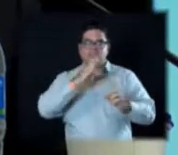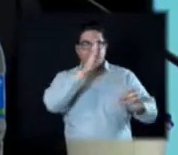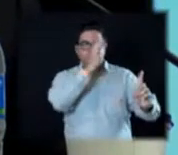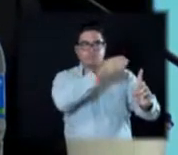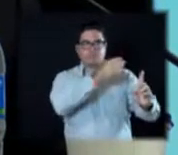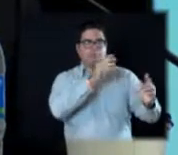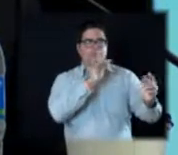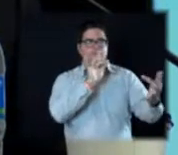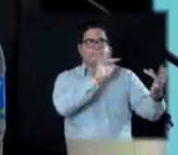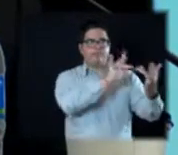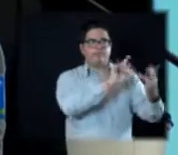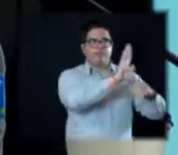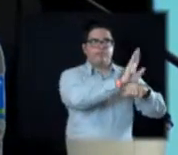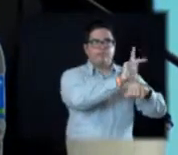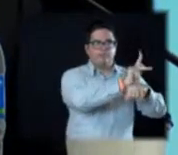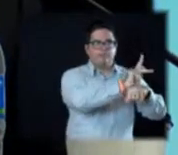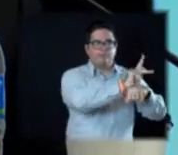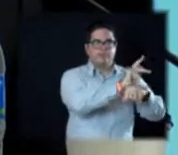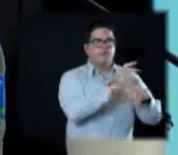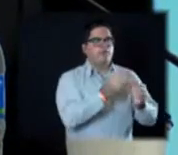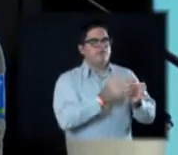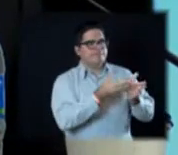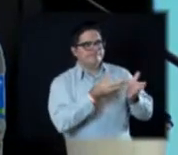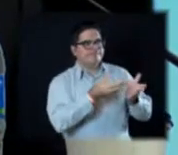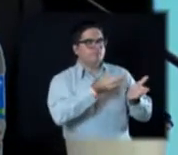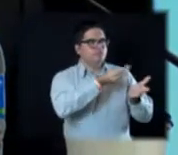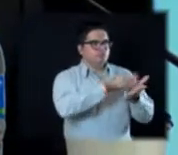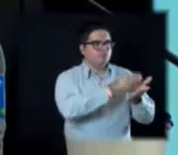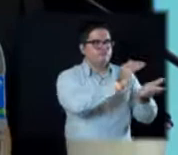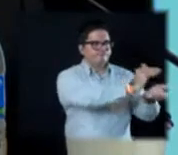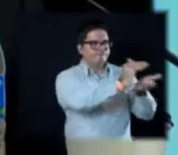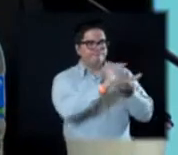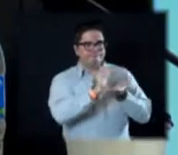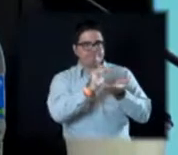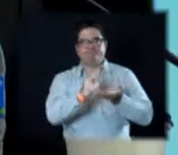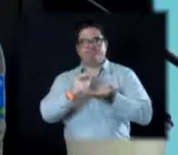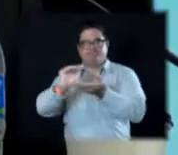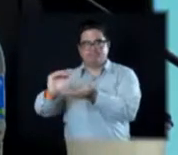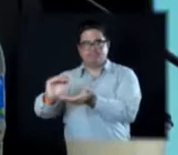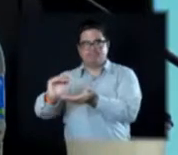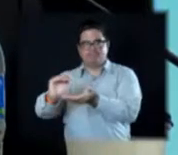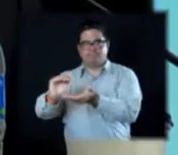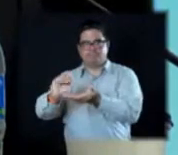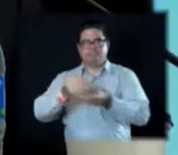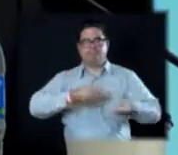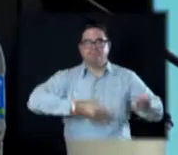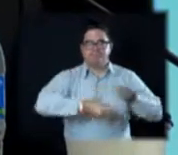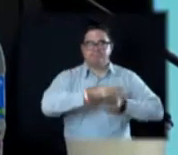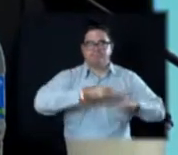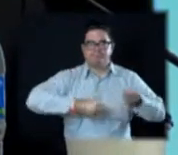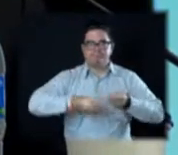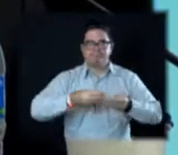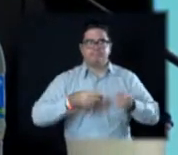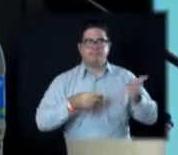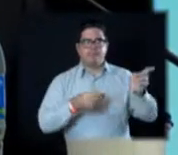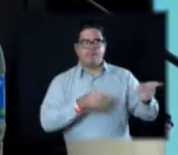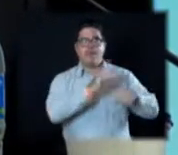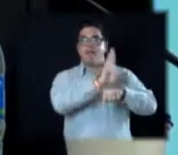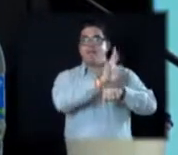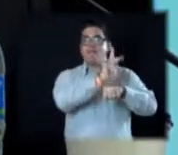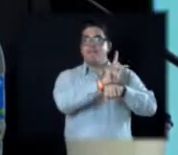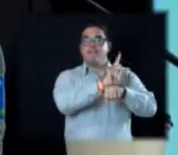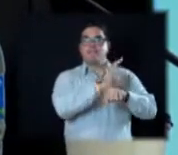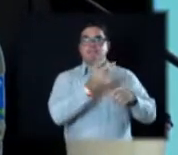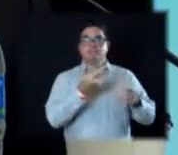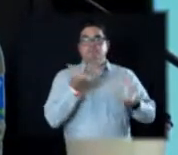Sabemos que de los informes de oficiales anteriores, que era un asunto que ellos confrontaban cuando iban a los bancos,